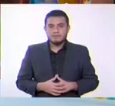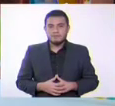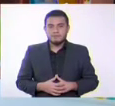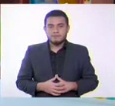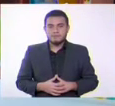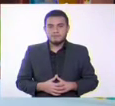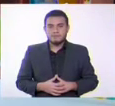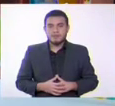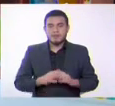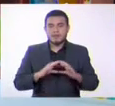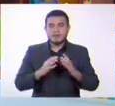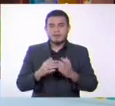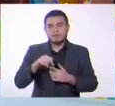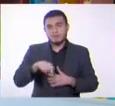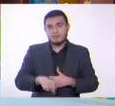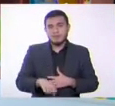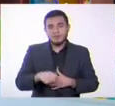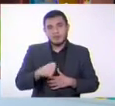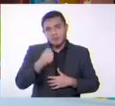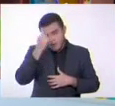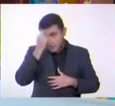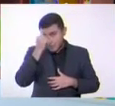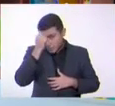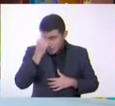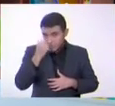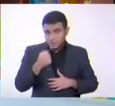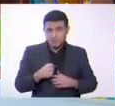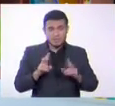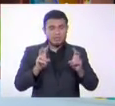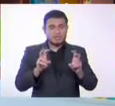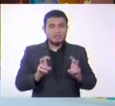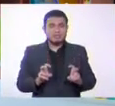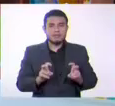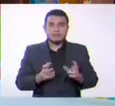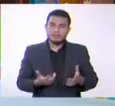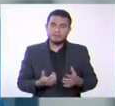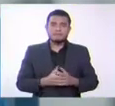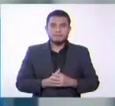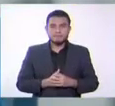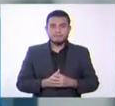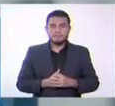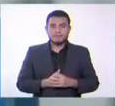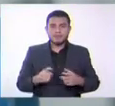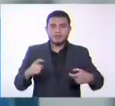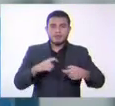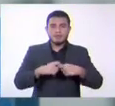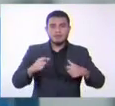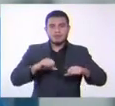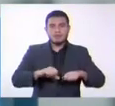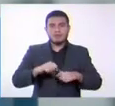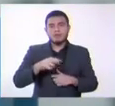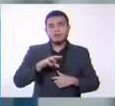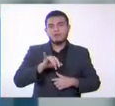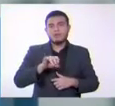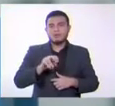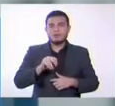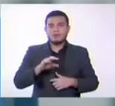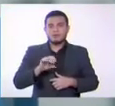Durante la clase de hoy estudiamos los tipos principales de enlace químico. El enlace iónico, que es